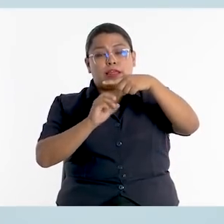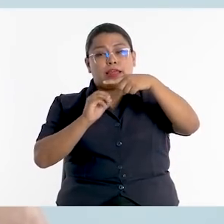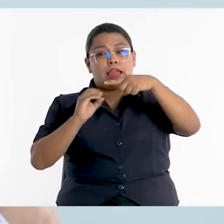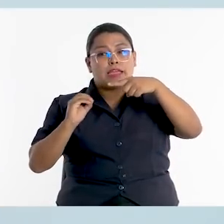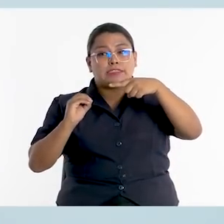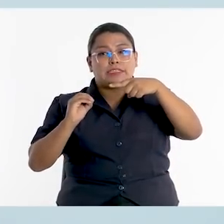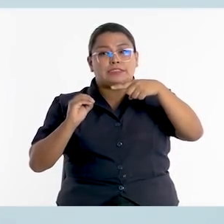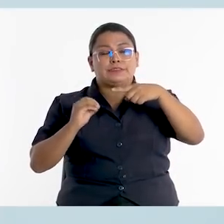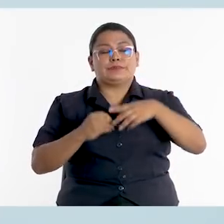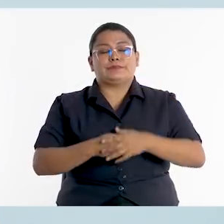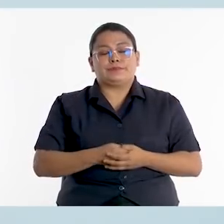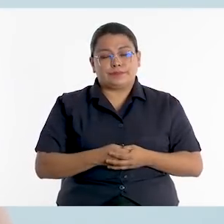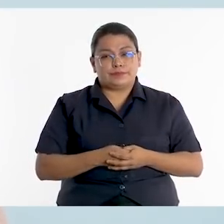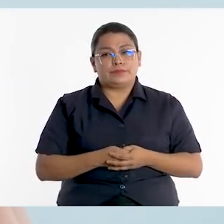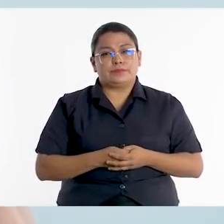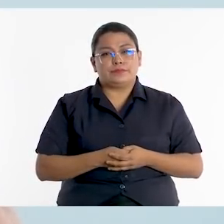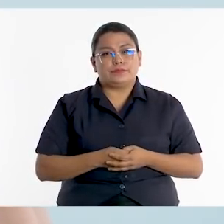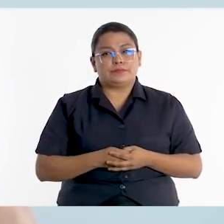sobre